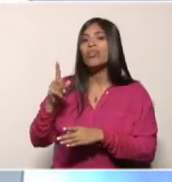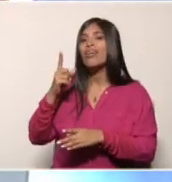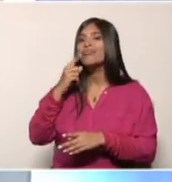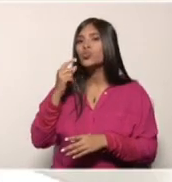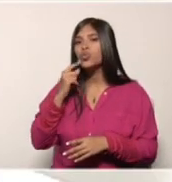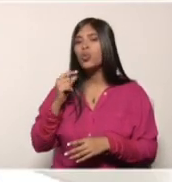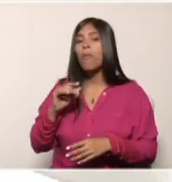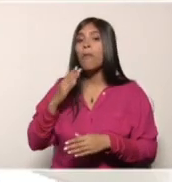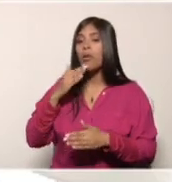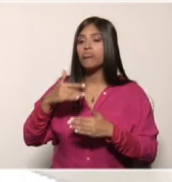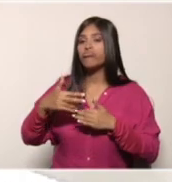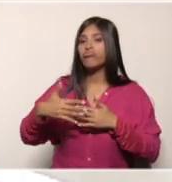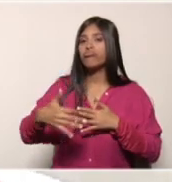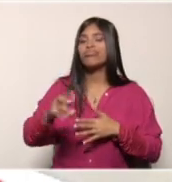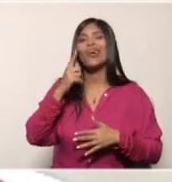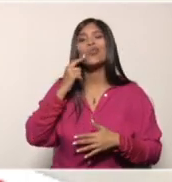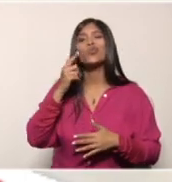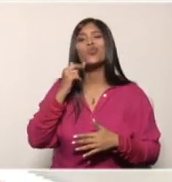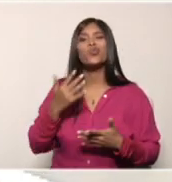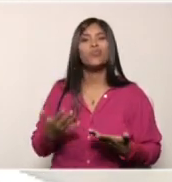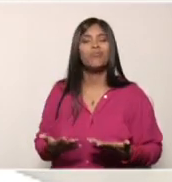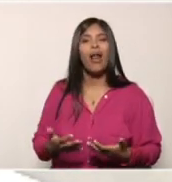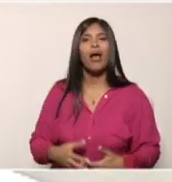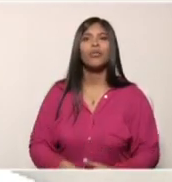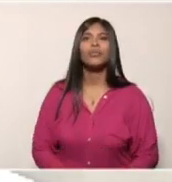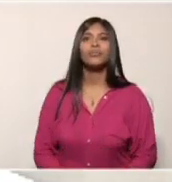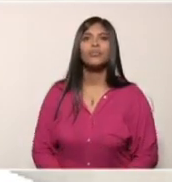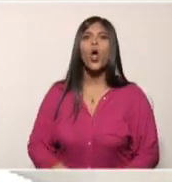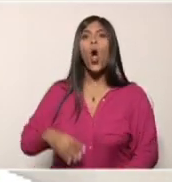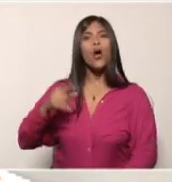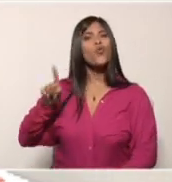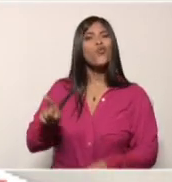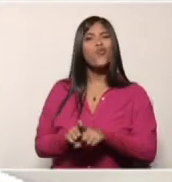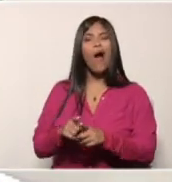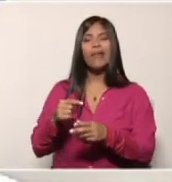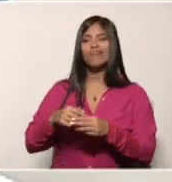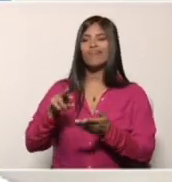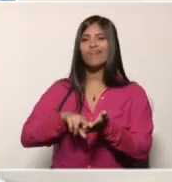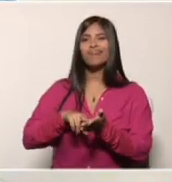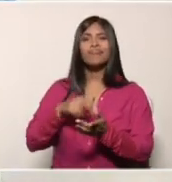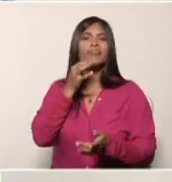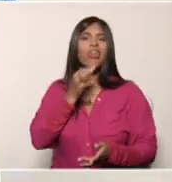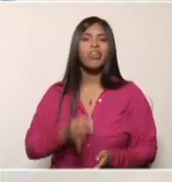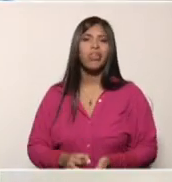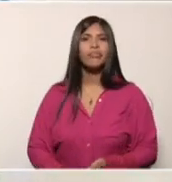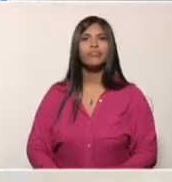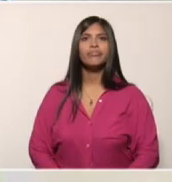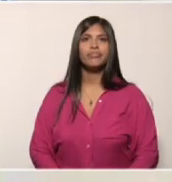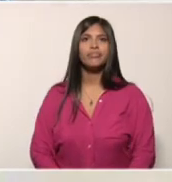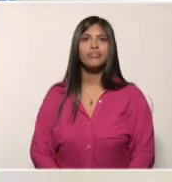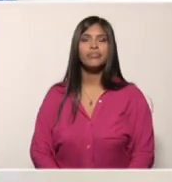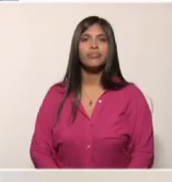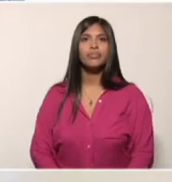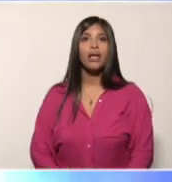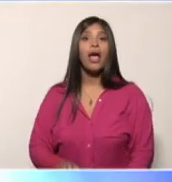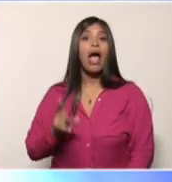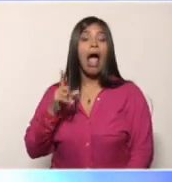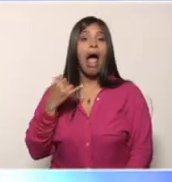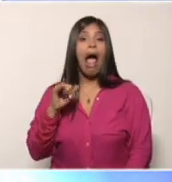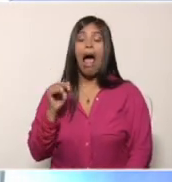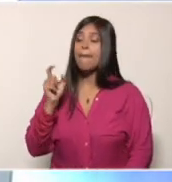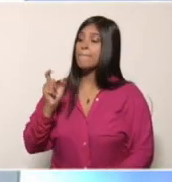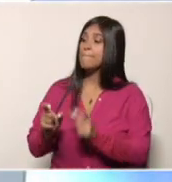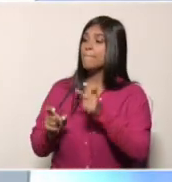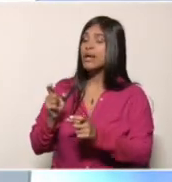Hasta que se vuelva algo cotidiano, que ya sea algo común, digamos. Común, La se práctica te vuelve común. Inclusive, hay personas que